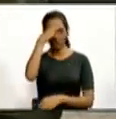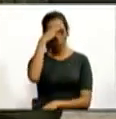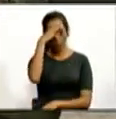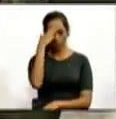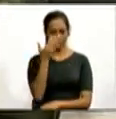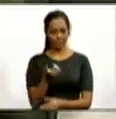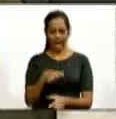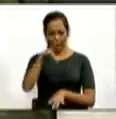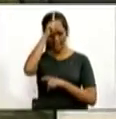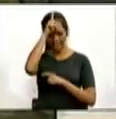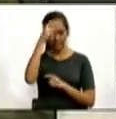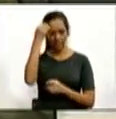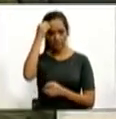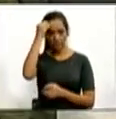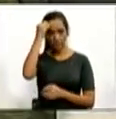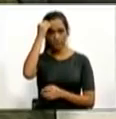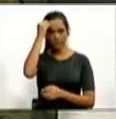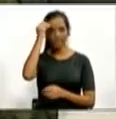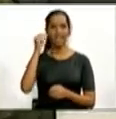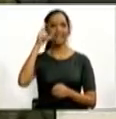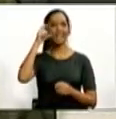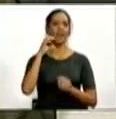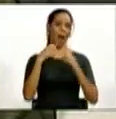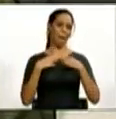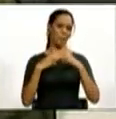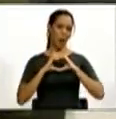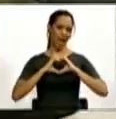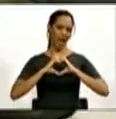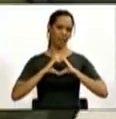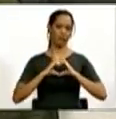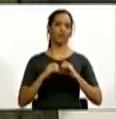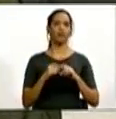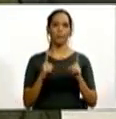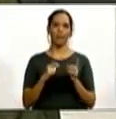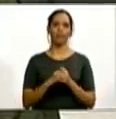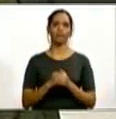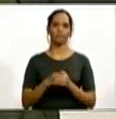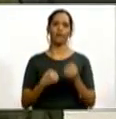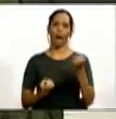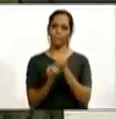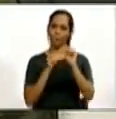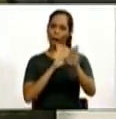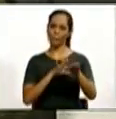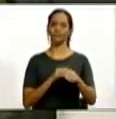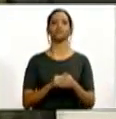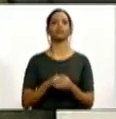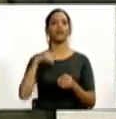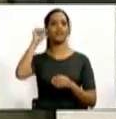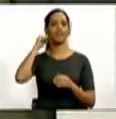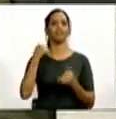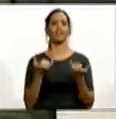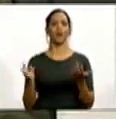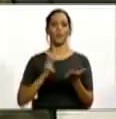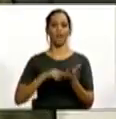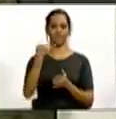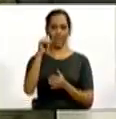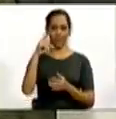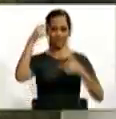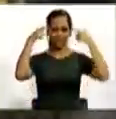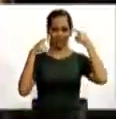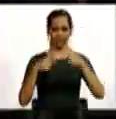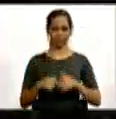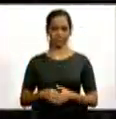para merecerme este chicharrón hoy el Día de los Enamorados, pero tranquilo, Dante, sabes que vamos contigo hasta las últimas. Vamos al primer video y ya regresamos a la zurda de